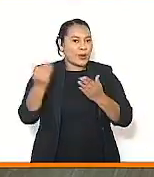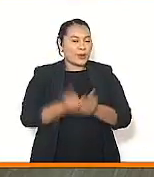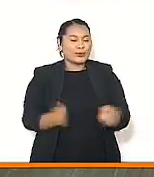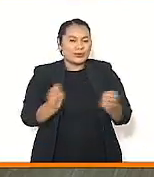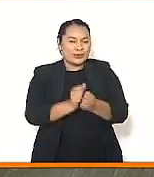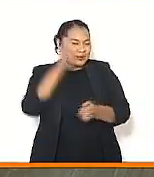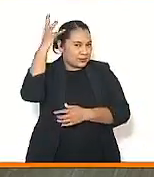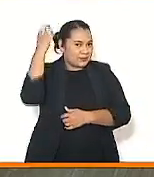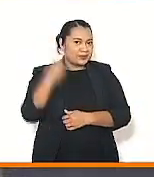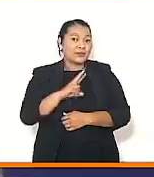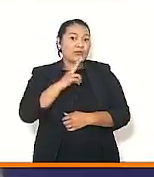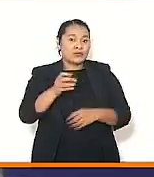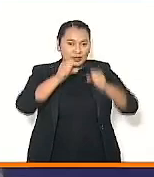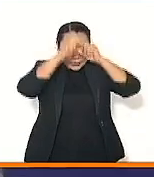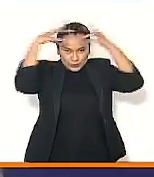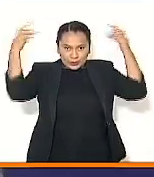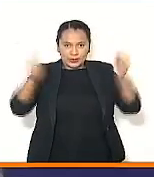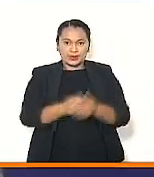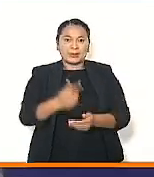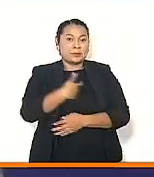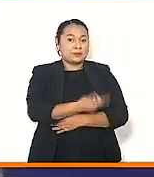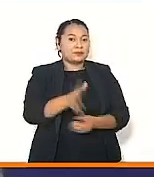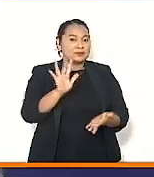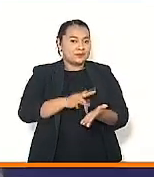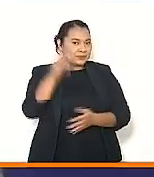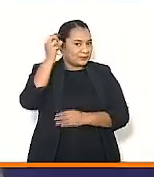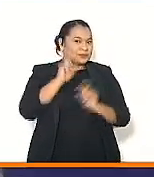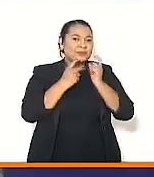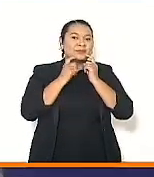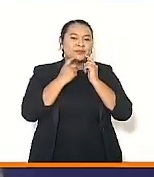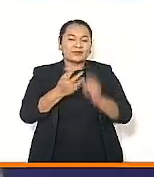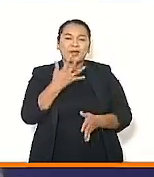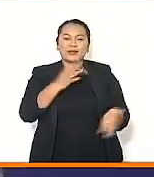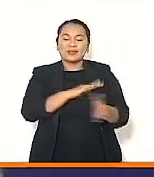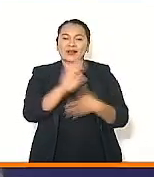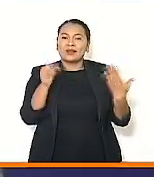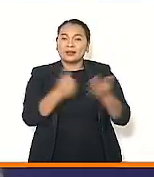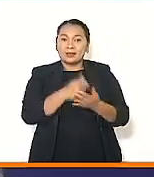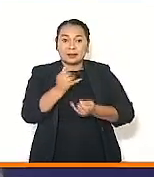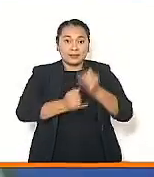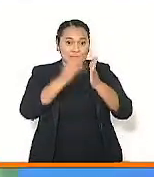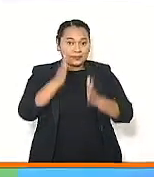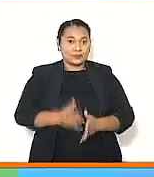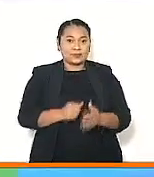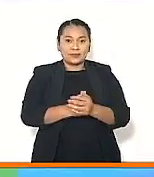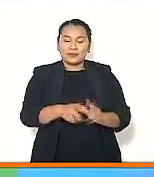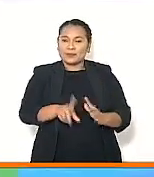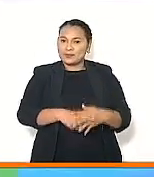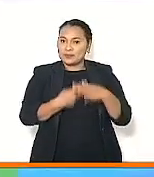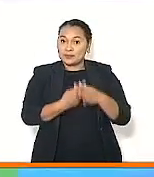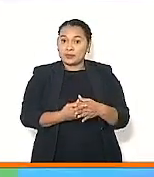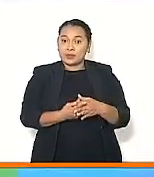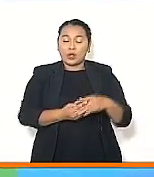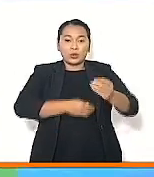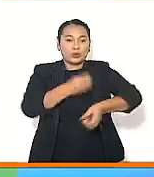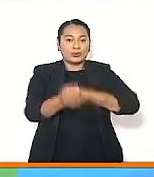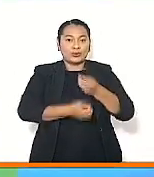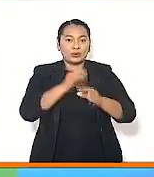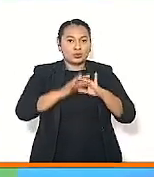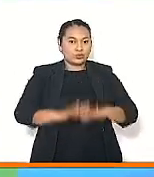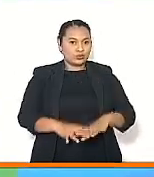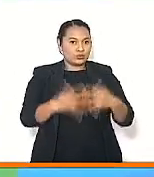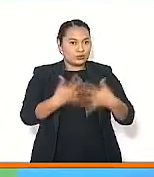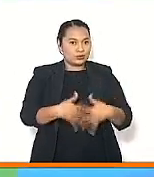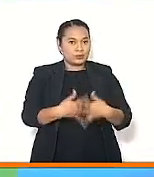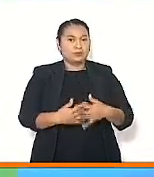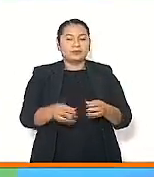hacer de tus sueños una realidad. Gracias, Tatiana. Te deseo muchísima suerte, querido jugador. Empezaremos a incorporar nuestras esferas.